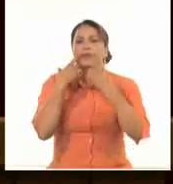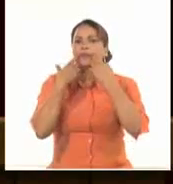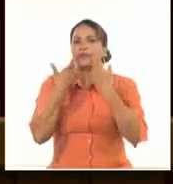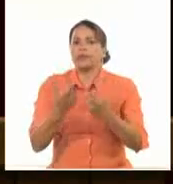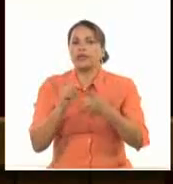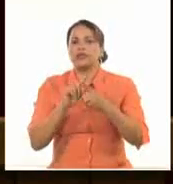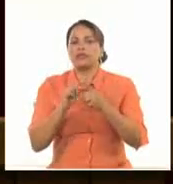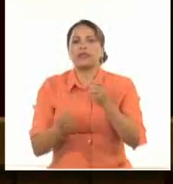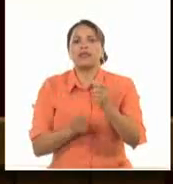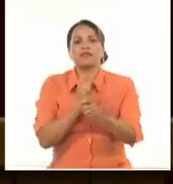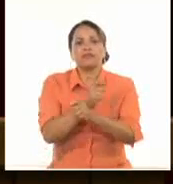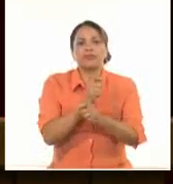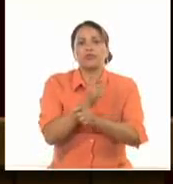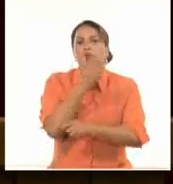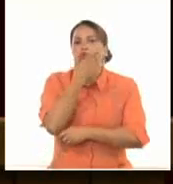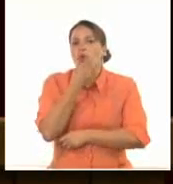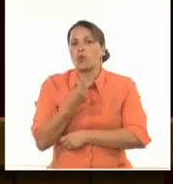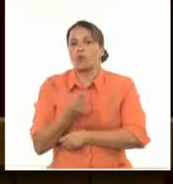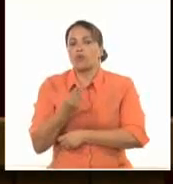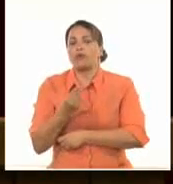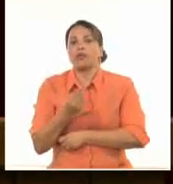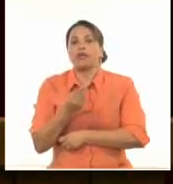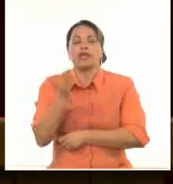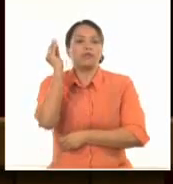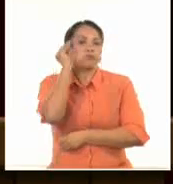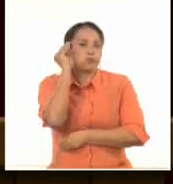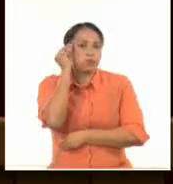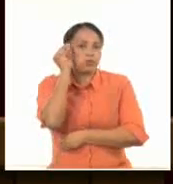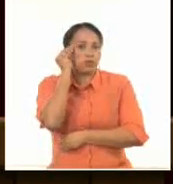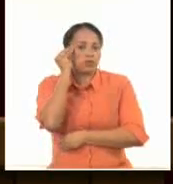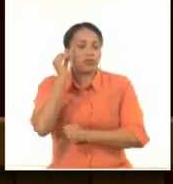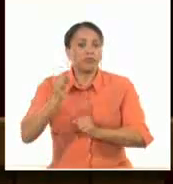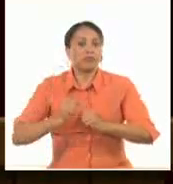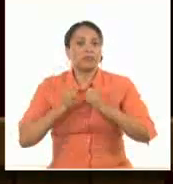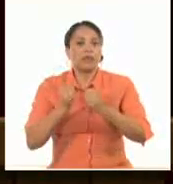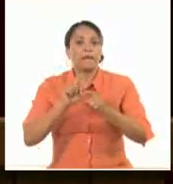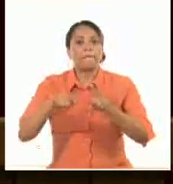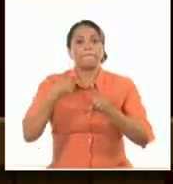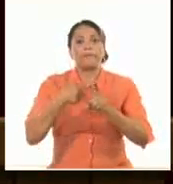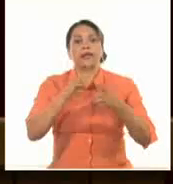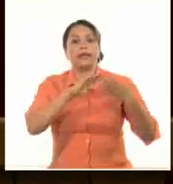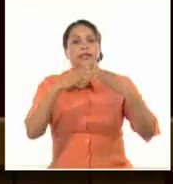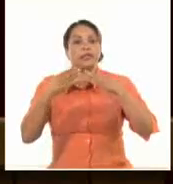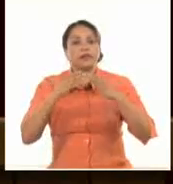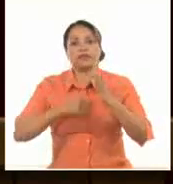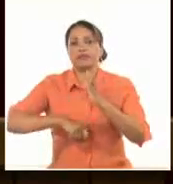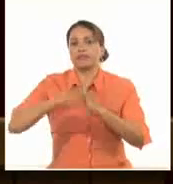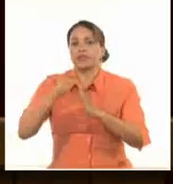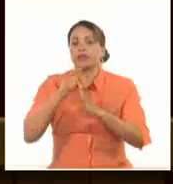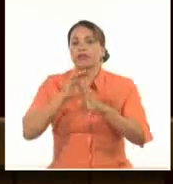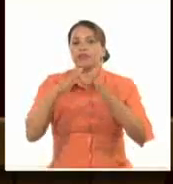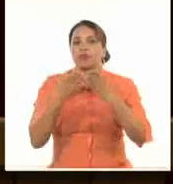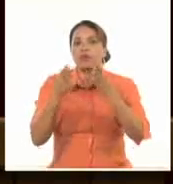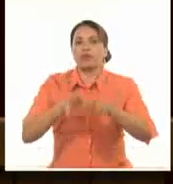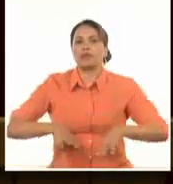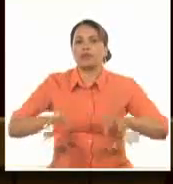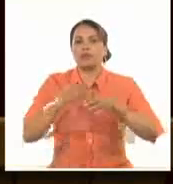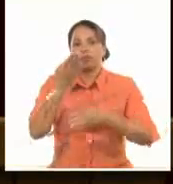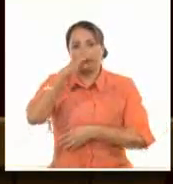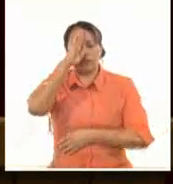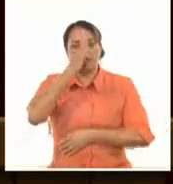de sus jóvenes, la solidez del conocimiento y el debate permanente sobre la actualidad del país y el mundo,